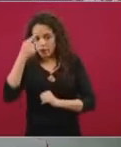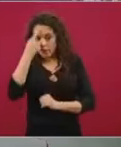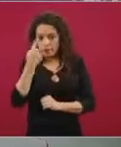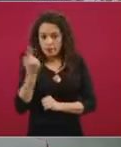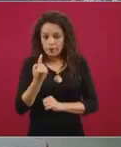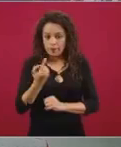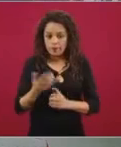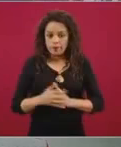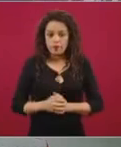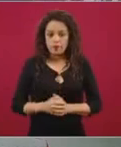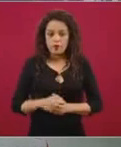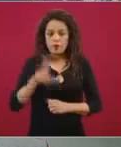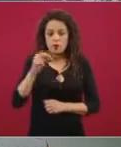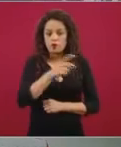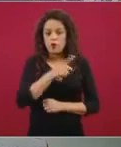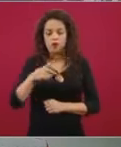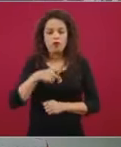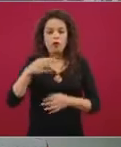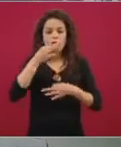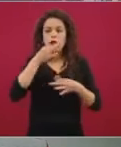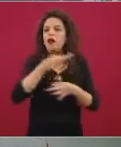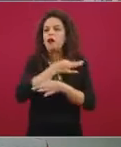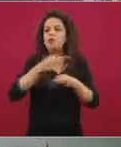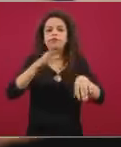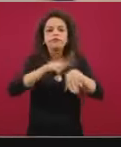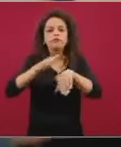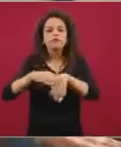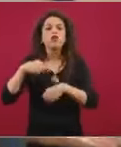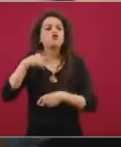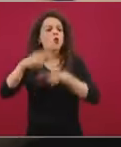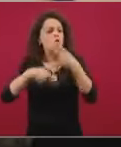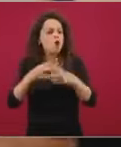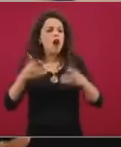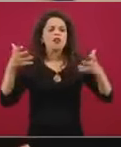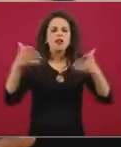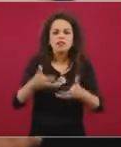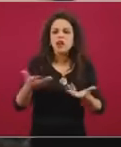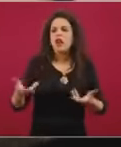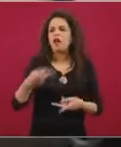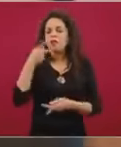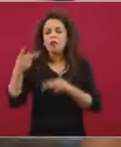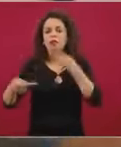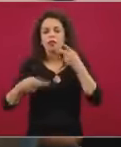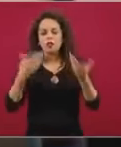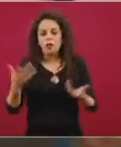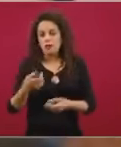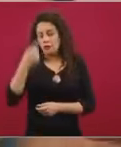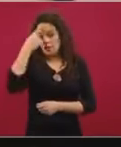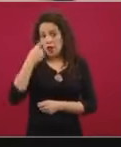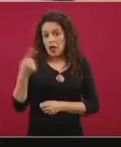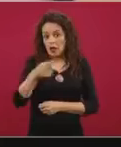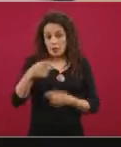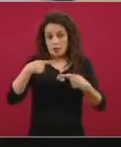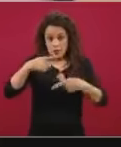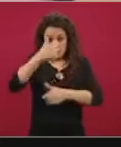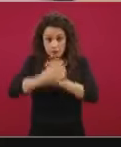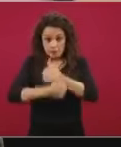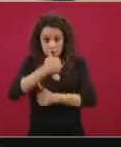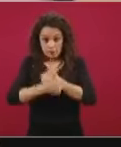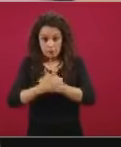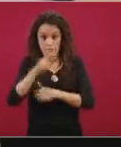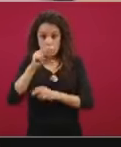primero que no se esté vendiendo estas fórmulas mágicas, y en segunda para que los candidatos no realicen mítines para pues, contener un poco,